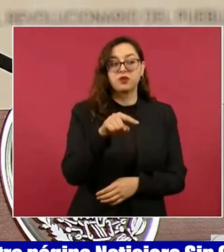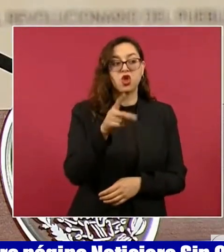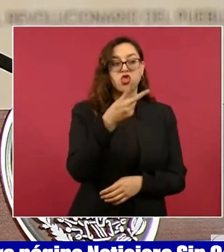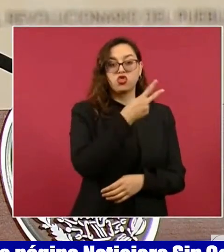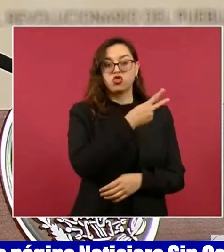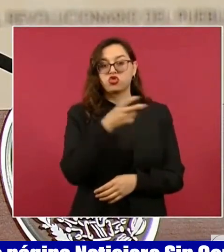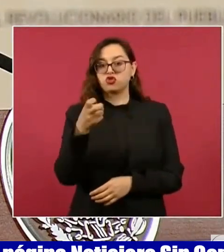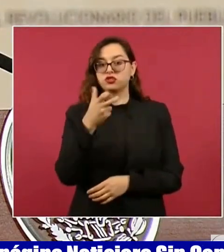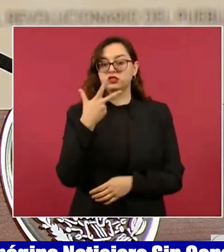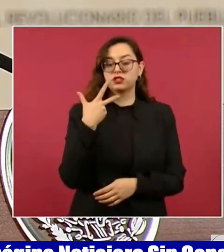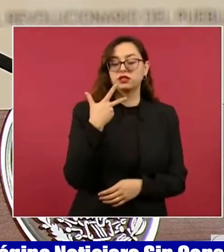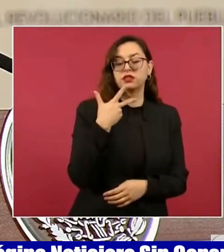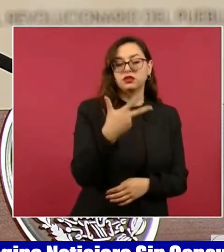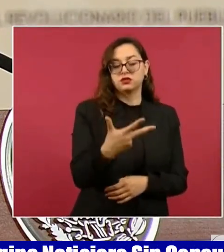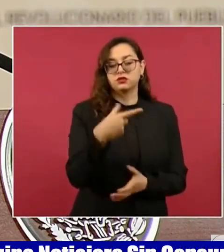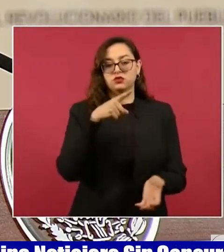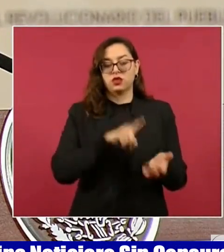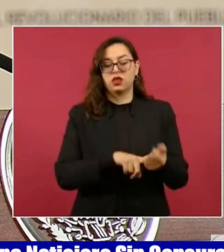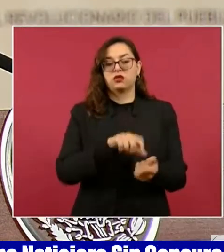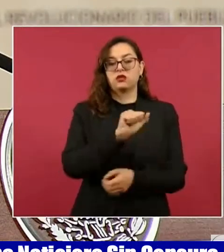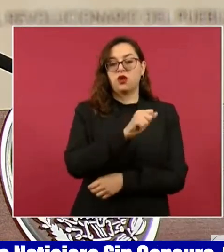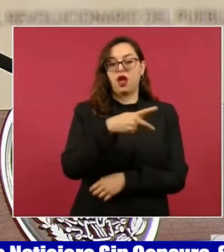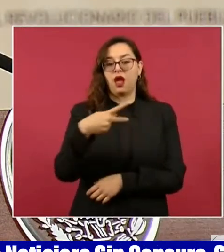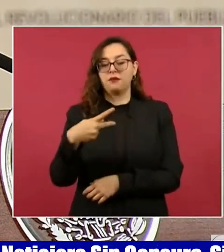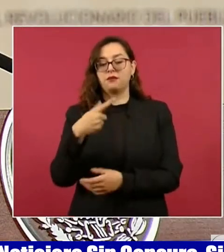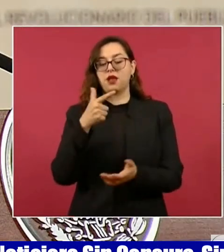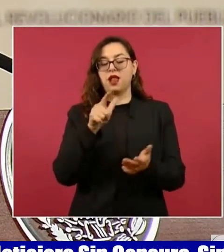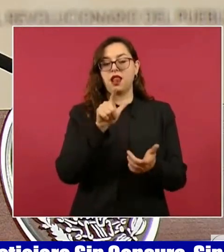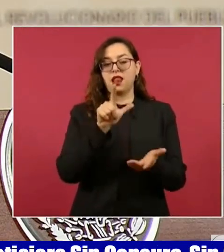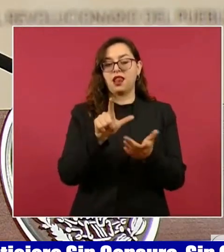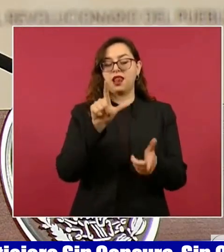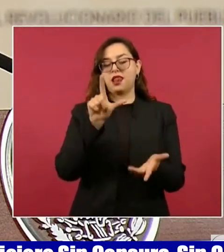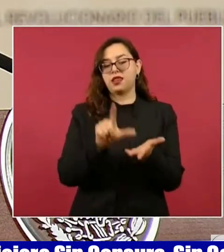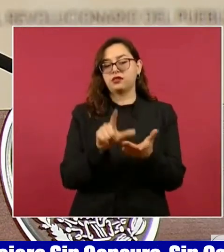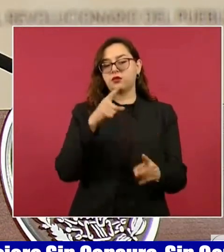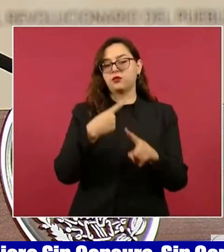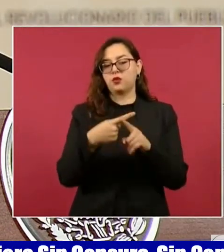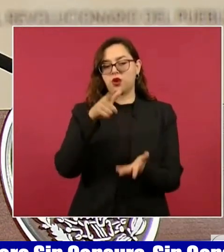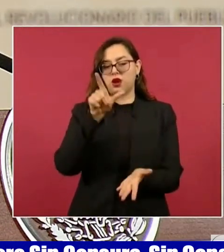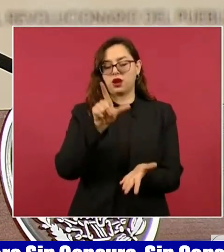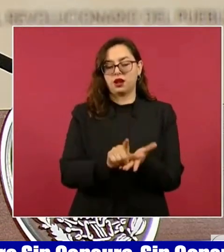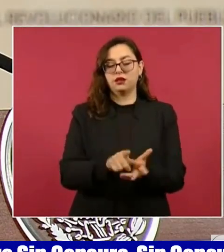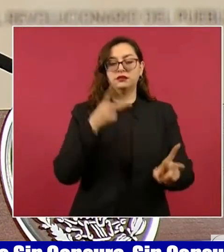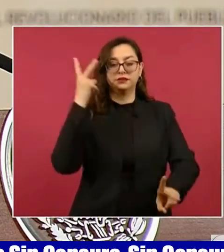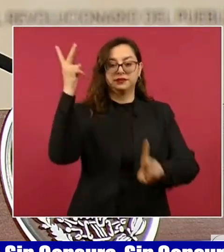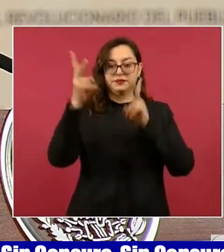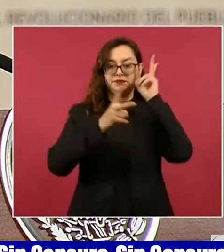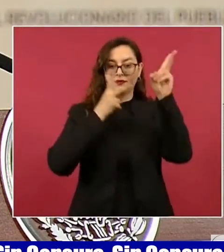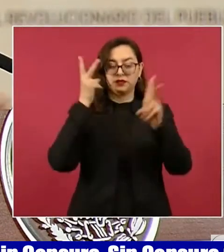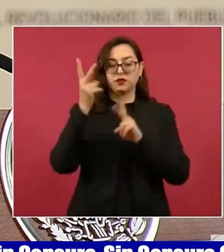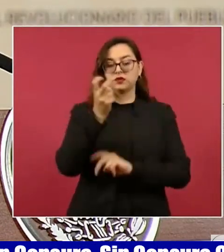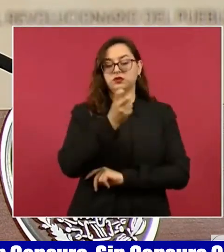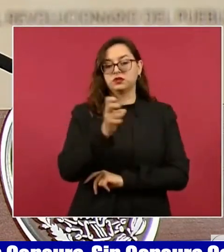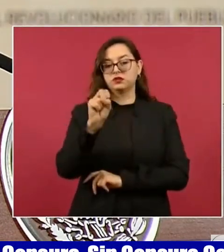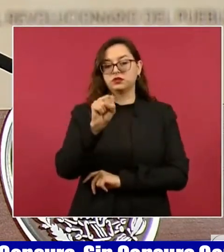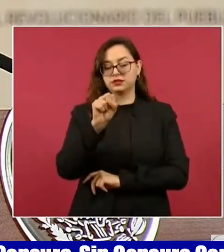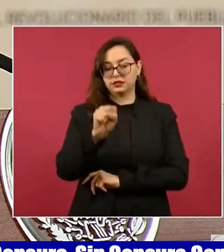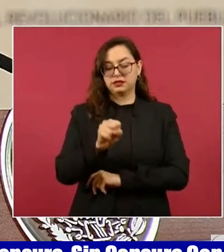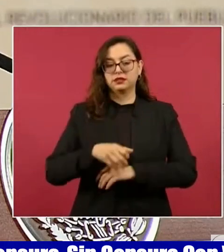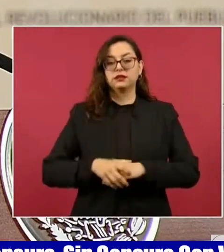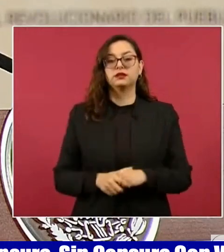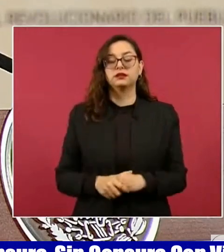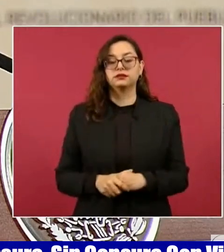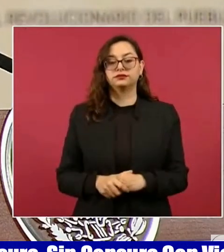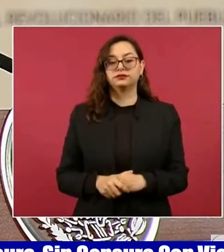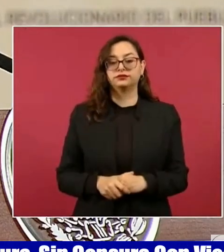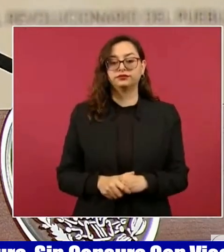través de la app de Litro por Litro e hicimos 267 visitas y o verificaciones. Vamos a